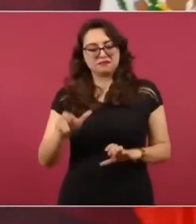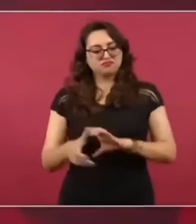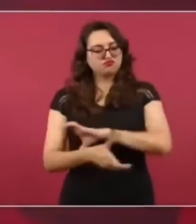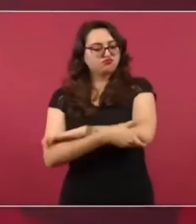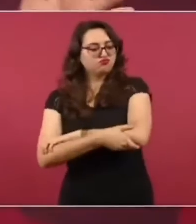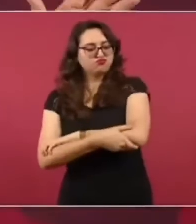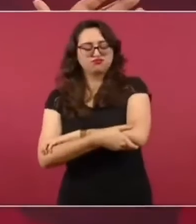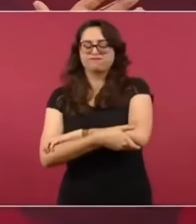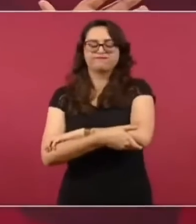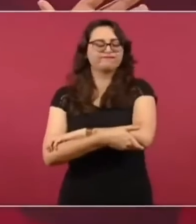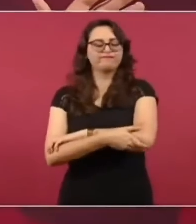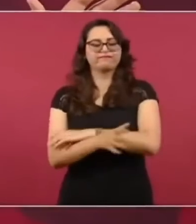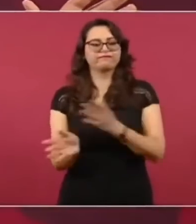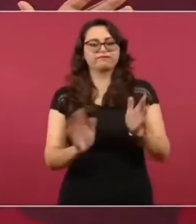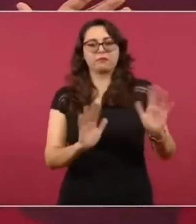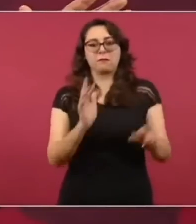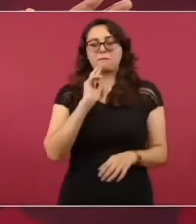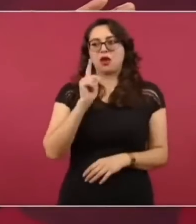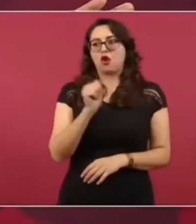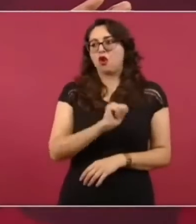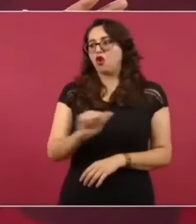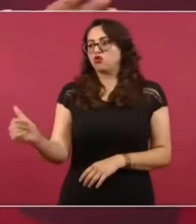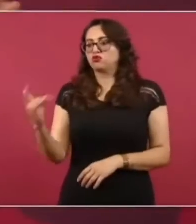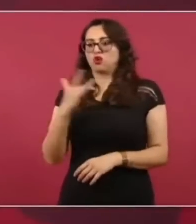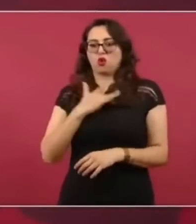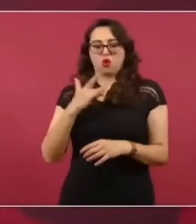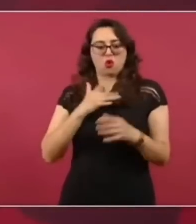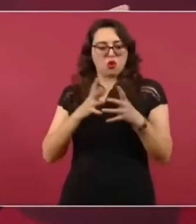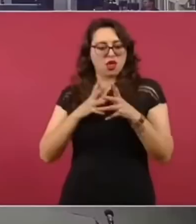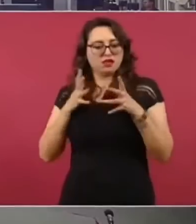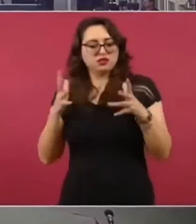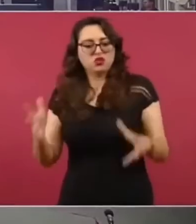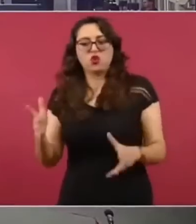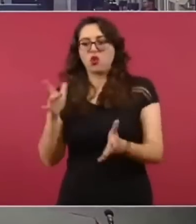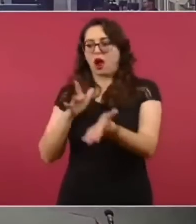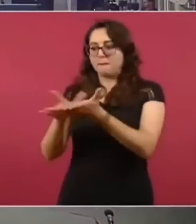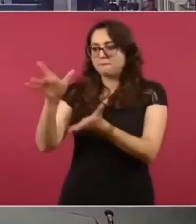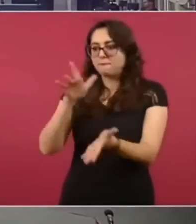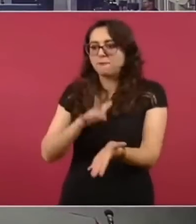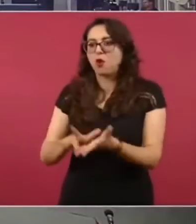porque acabó Salinas con el término.